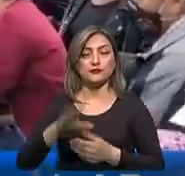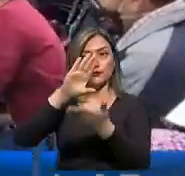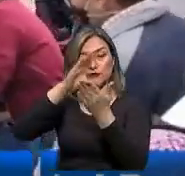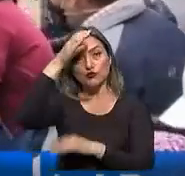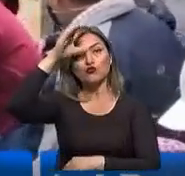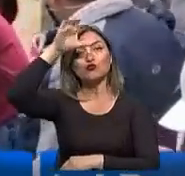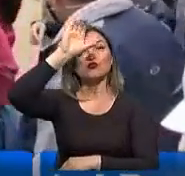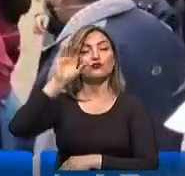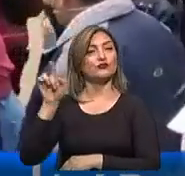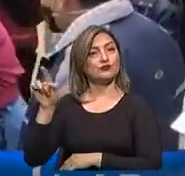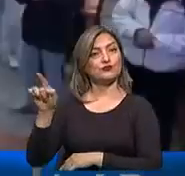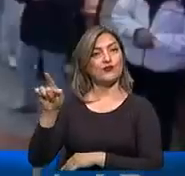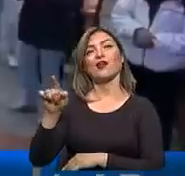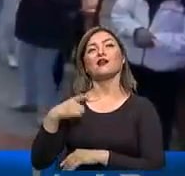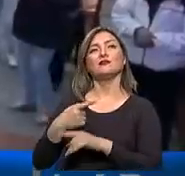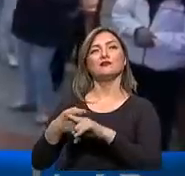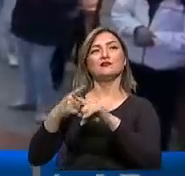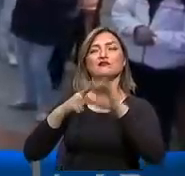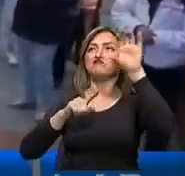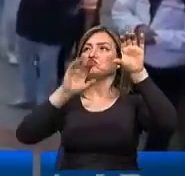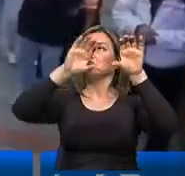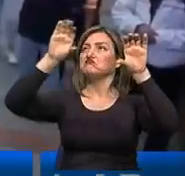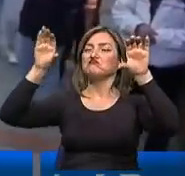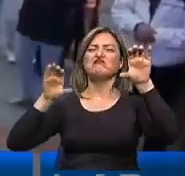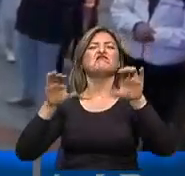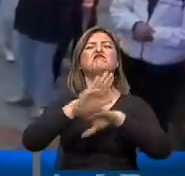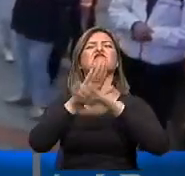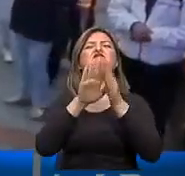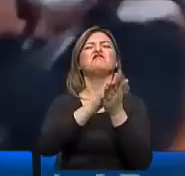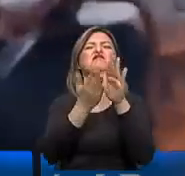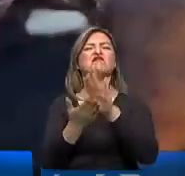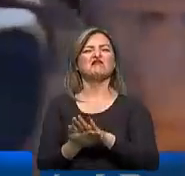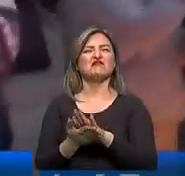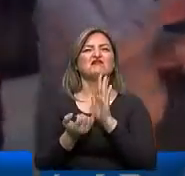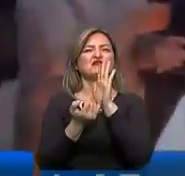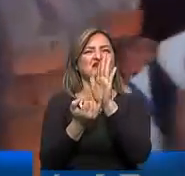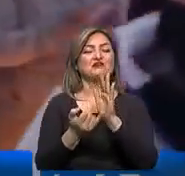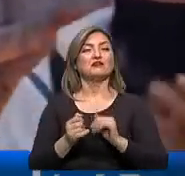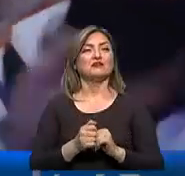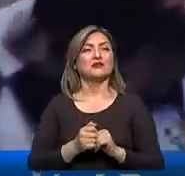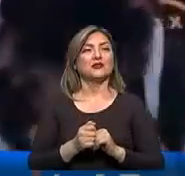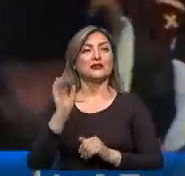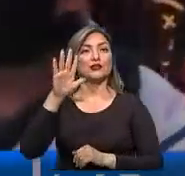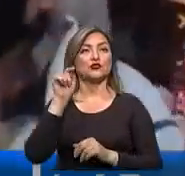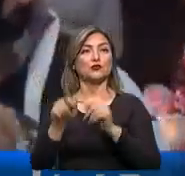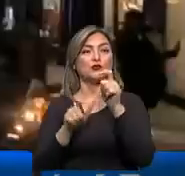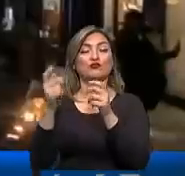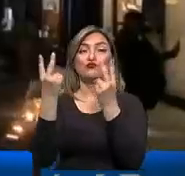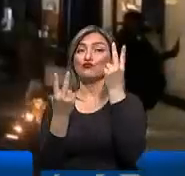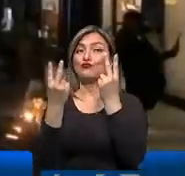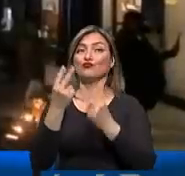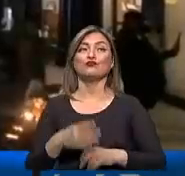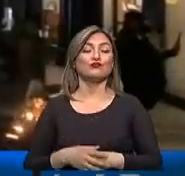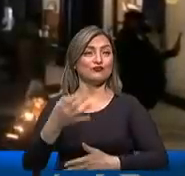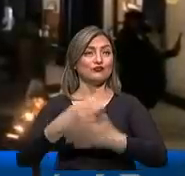Cultural Metropolitano fue ambientado con este motivo y fue aprovechado por casi 5.000 personas que acudieron a este lugar. En